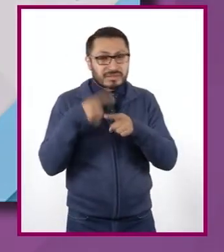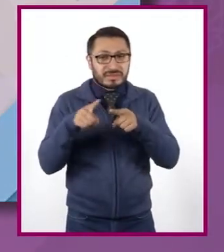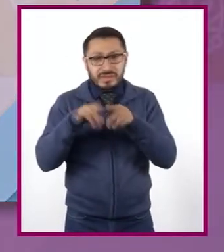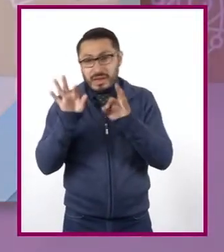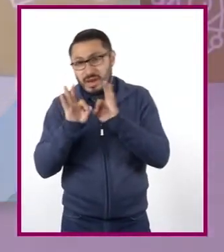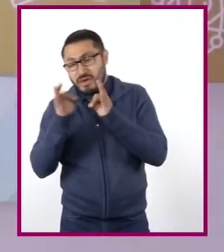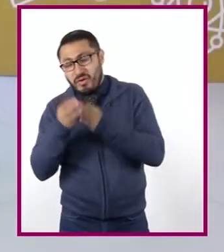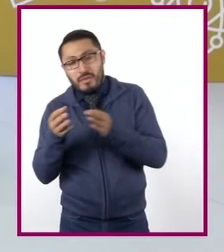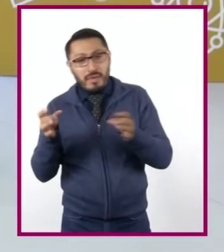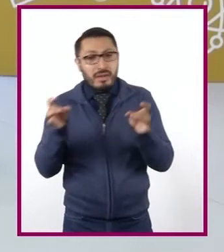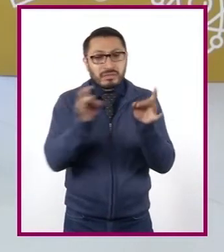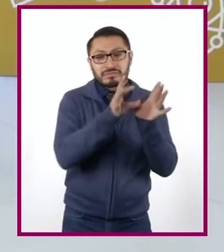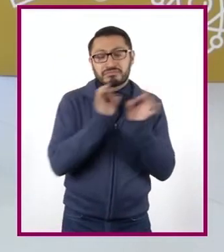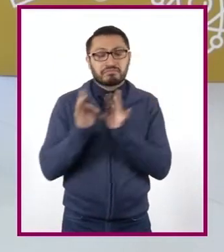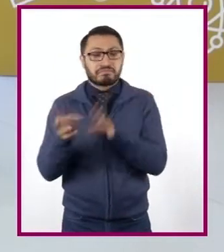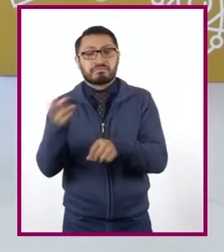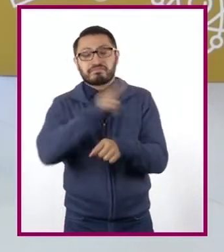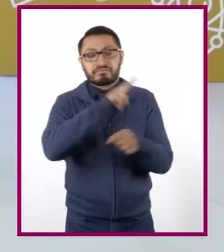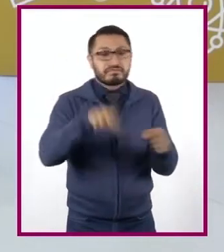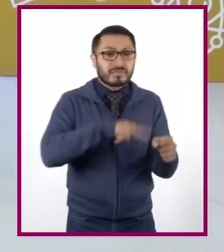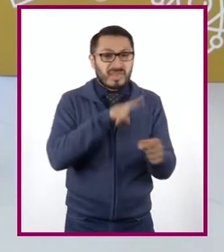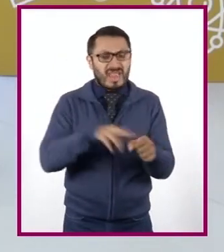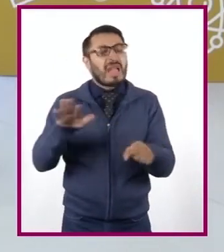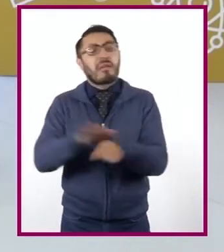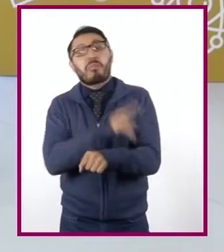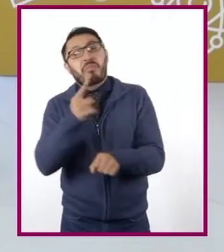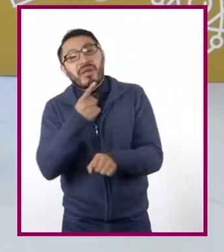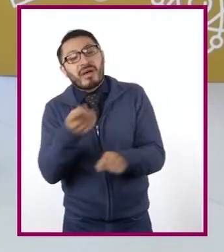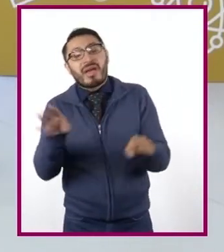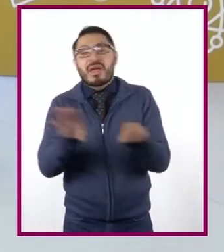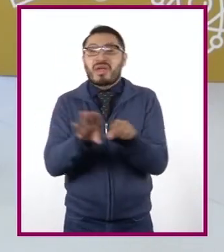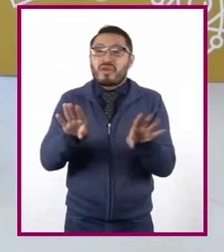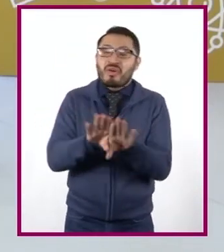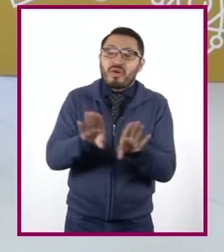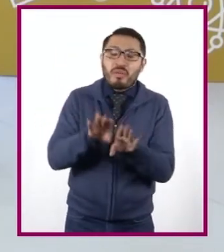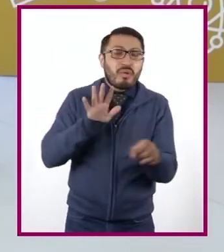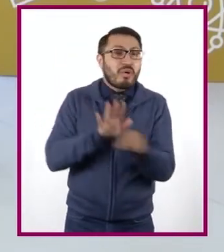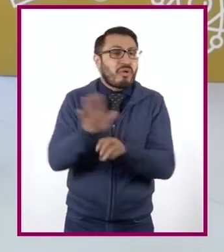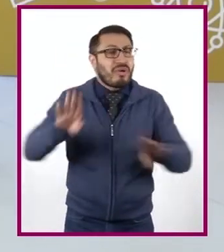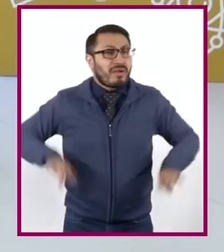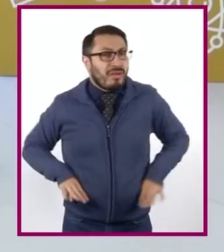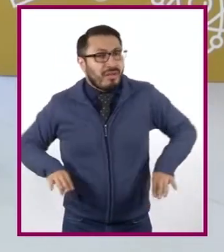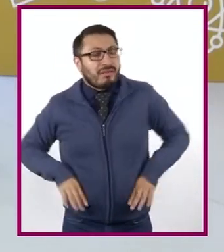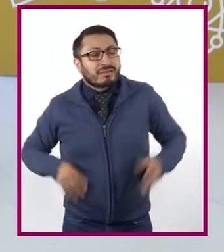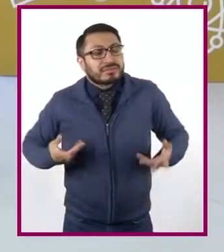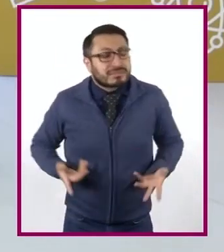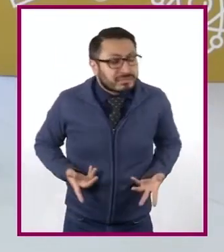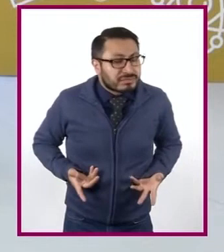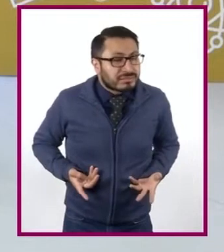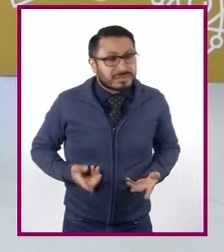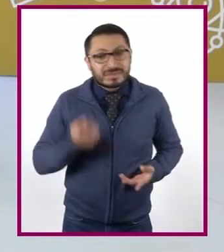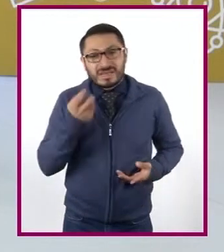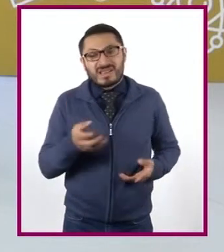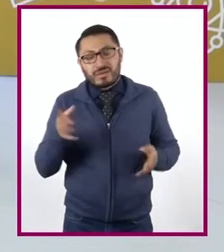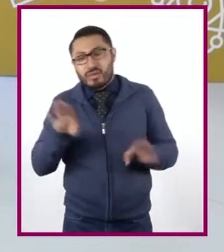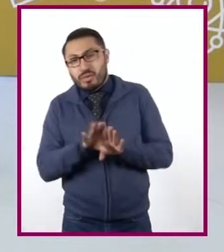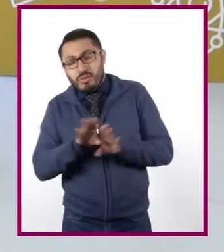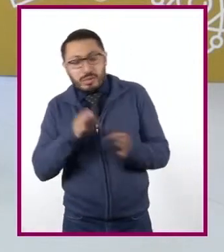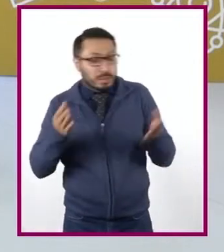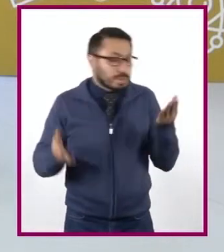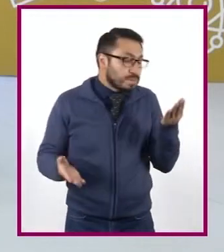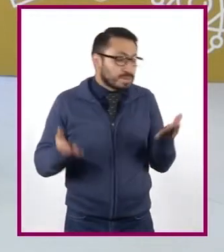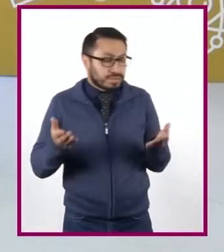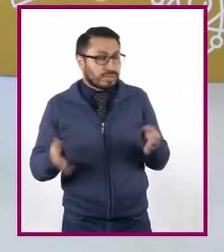fenómenos naturales para entender por qué y cómo ocurren. Estas representaciones son comparaciones con el fenómeno real